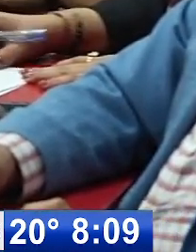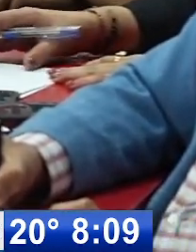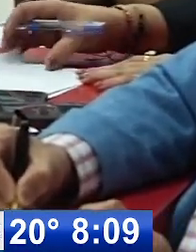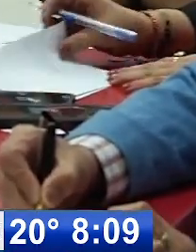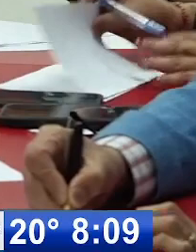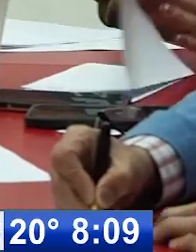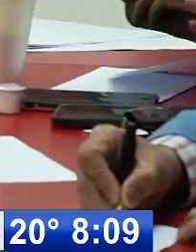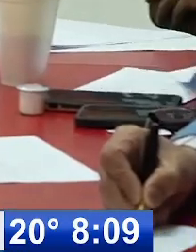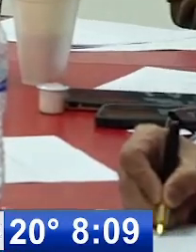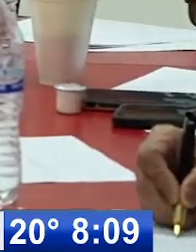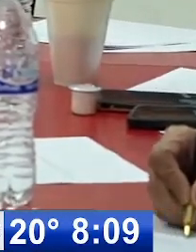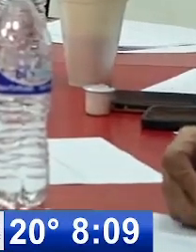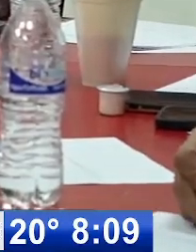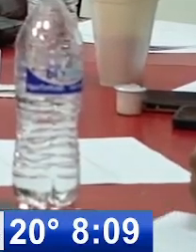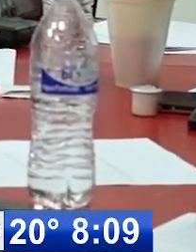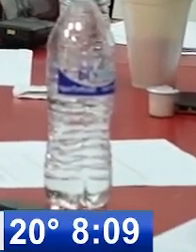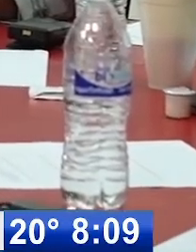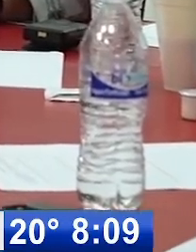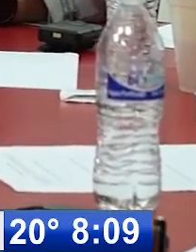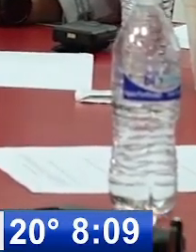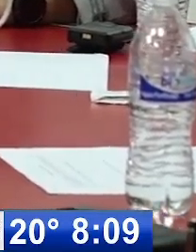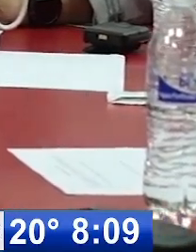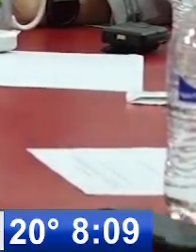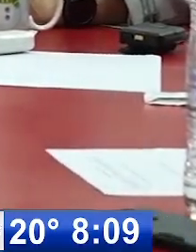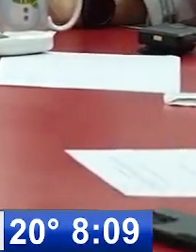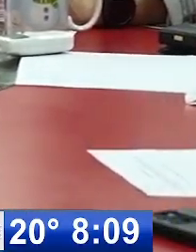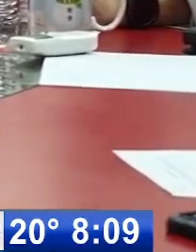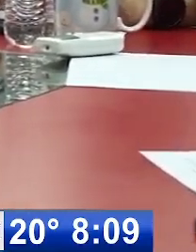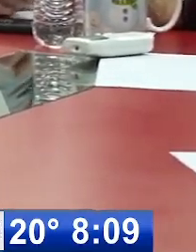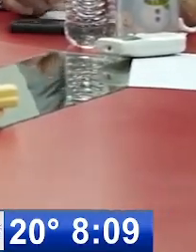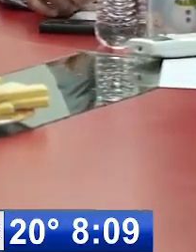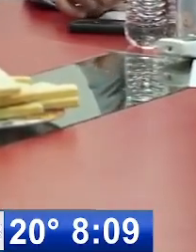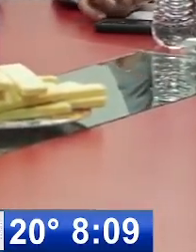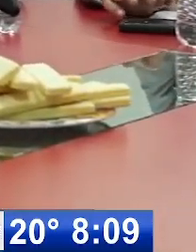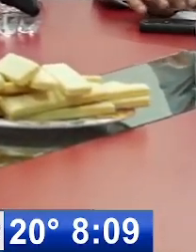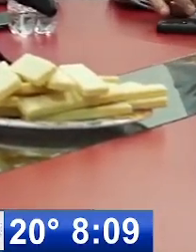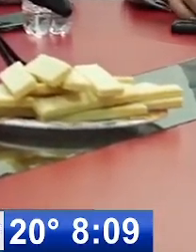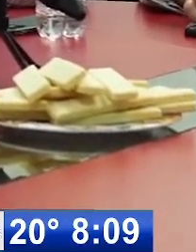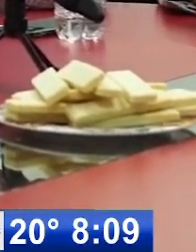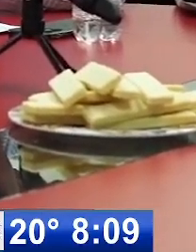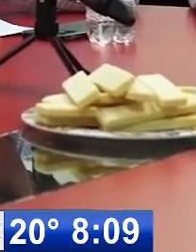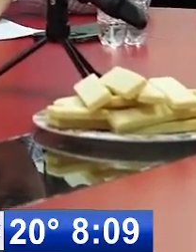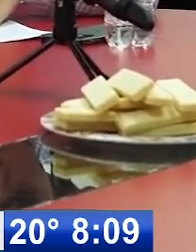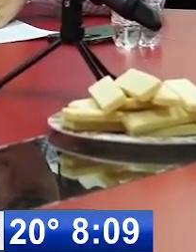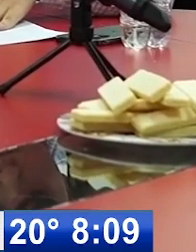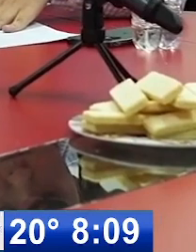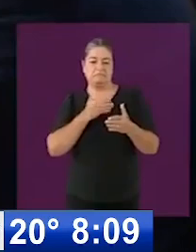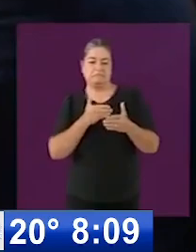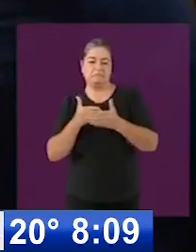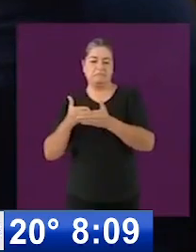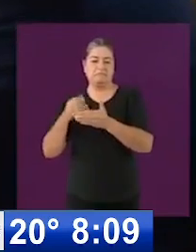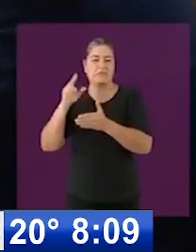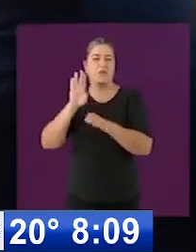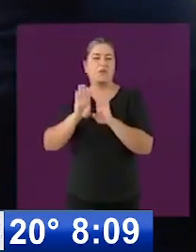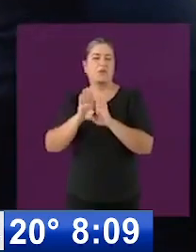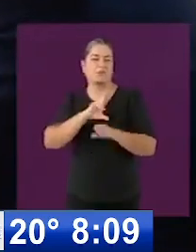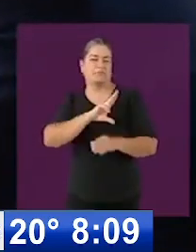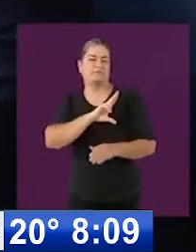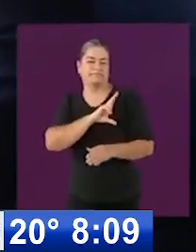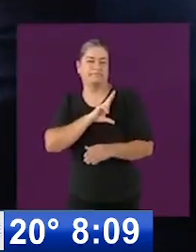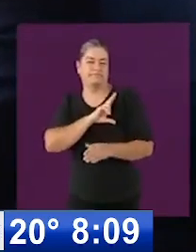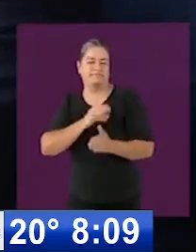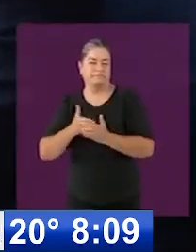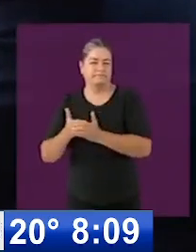invitados por Zócalo a una mesa de análisis sobre el debate realizado este domingo coincidieron en que las candidatas y el candidato les faltó